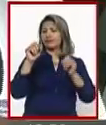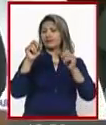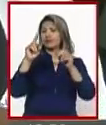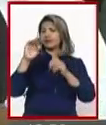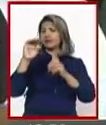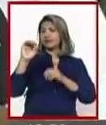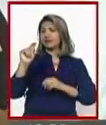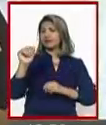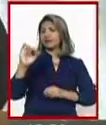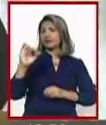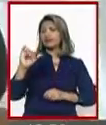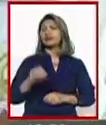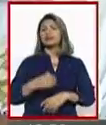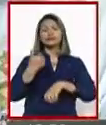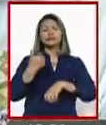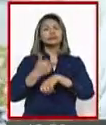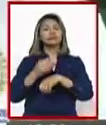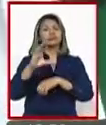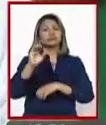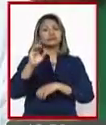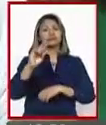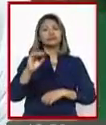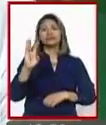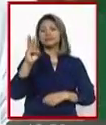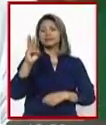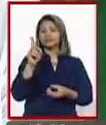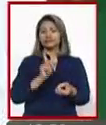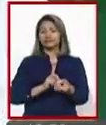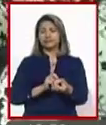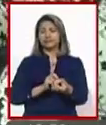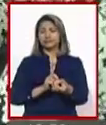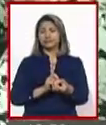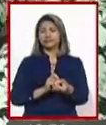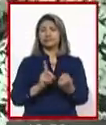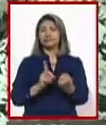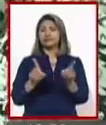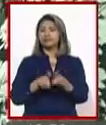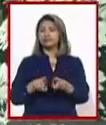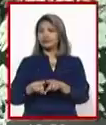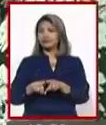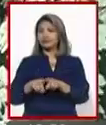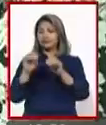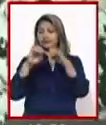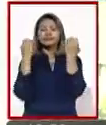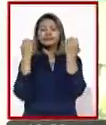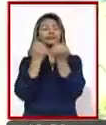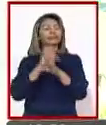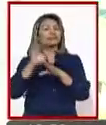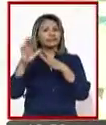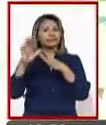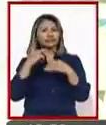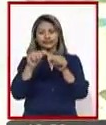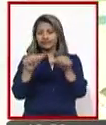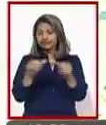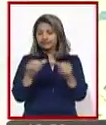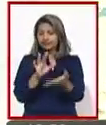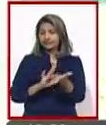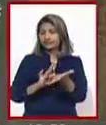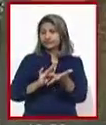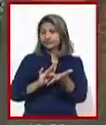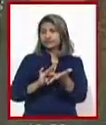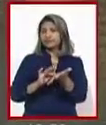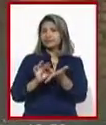rotarios. Fundacor ha traído su equipo con 6 médicos y aparte logística más, ¿no? Entonces igual hay un área de farmacia, tienen